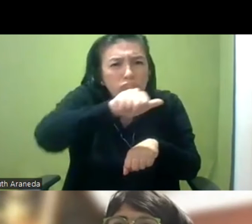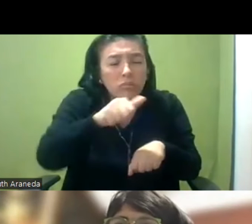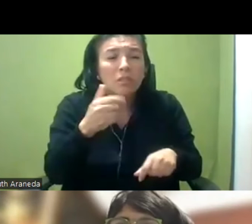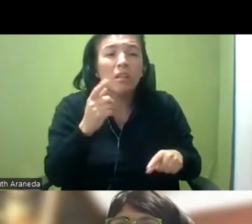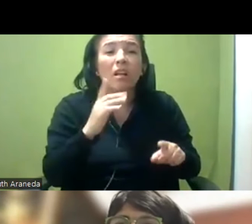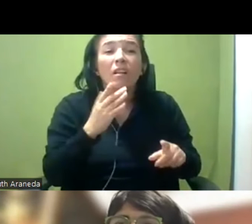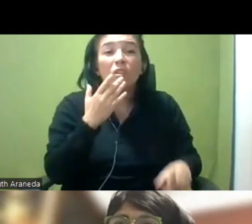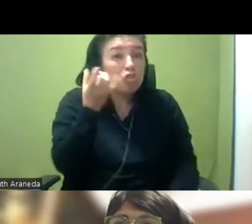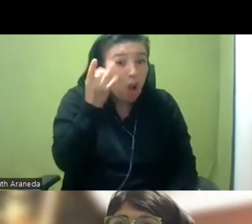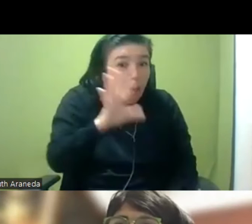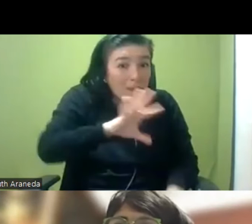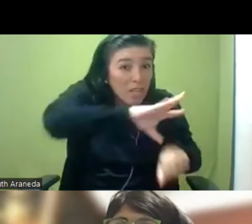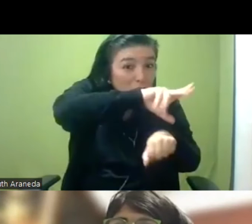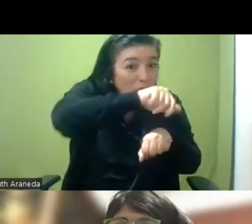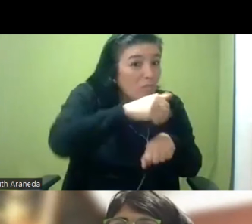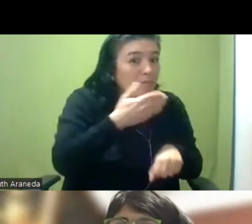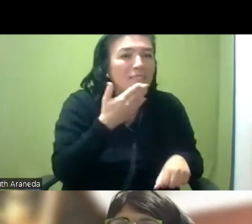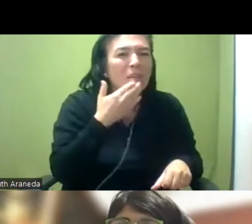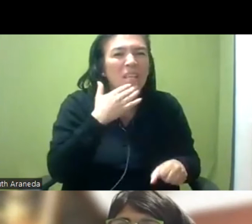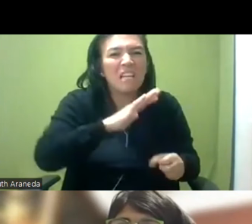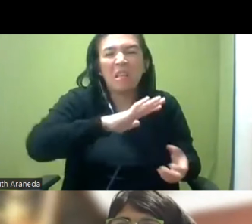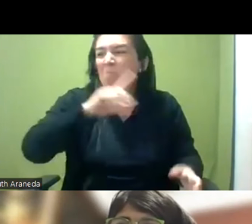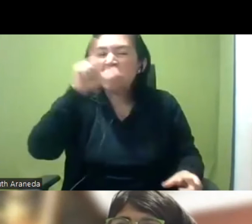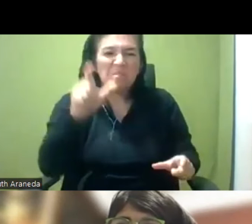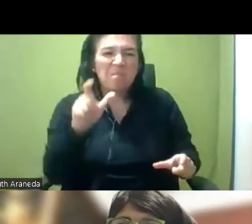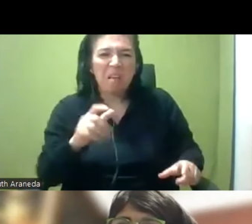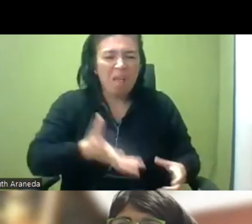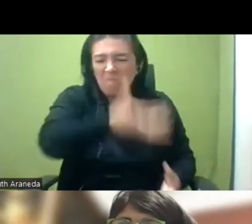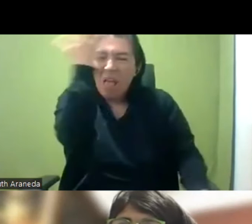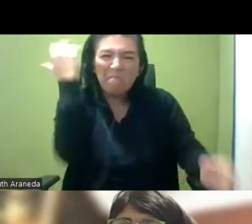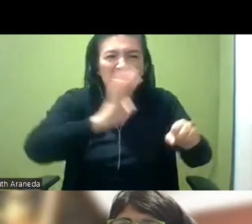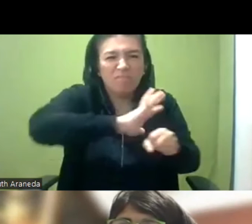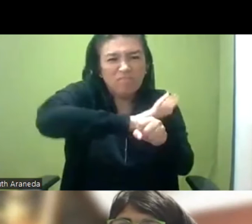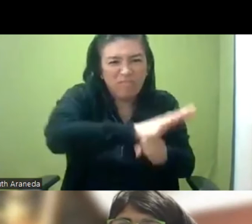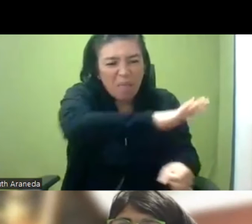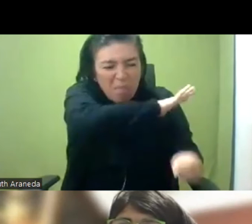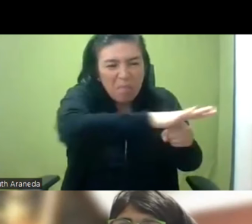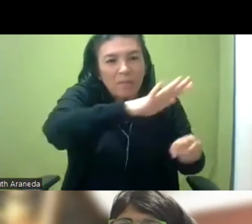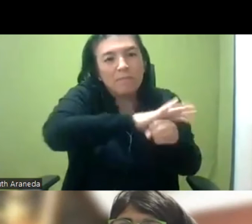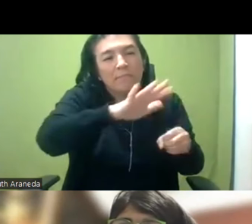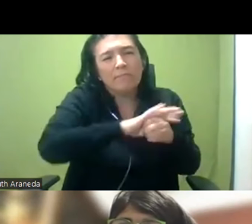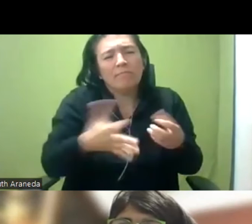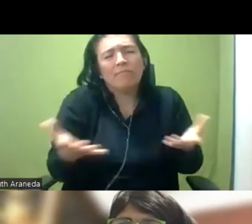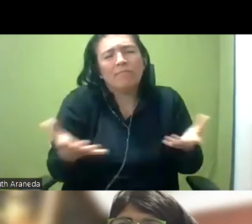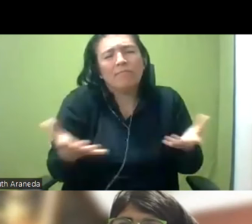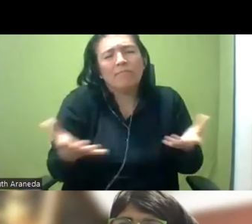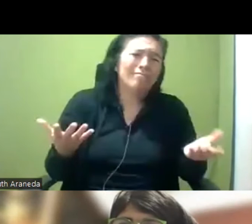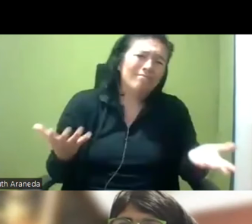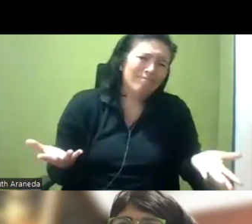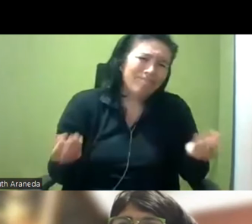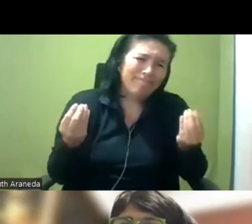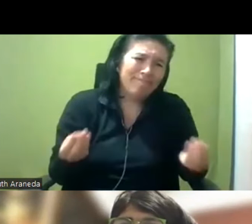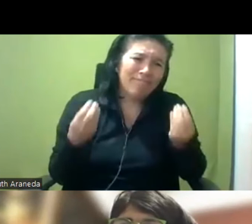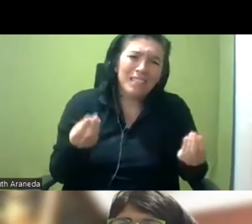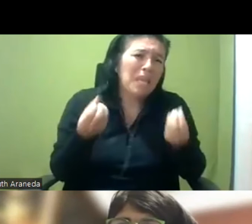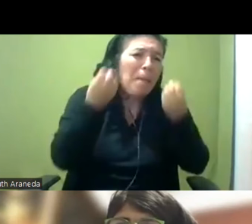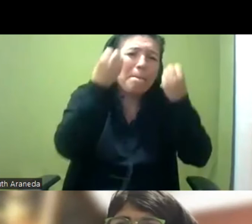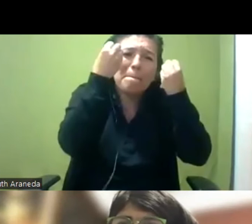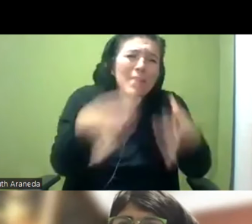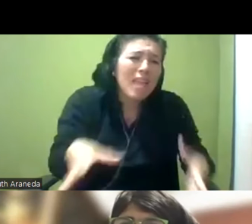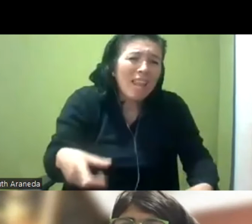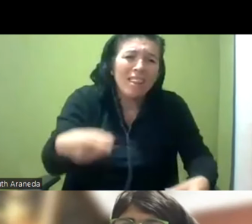destruir. Sí, sí. ¿Qué se hace respecto a eso? Porque se pierde mucha historia